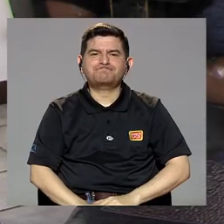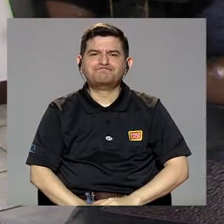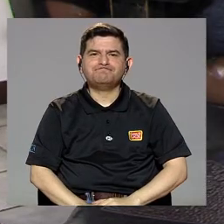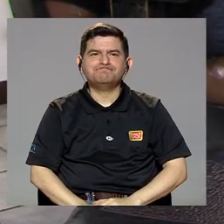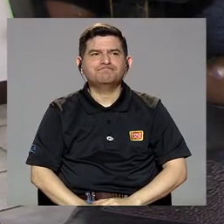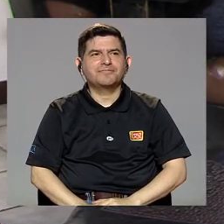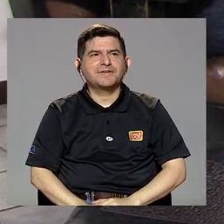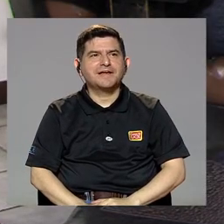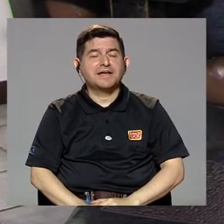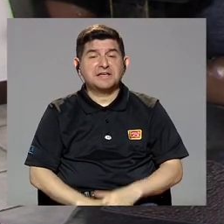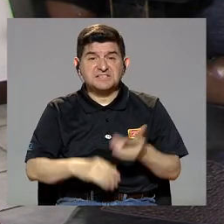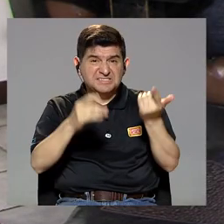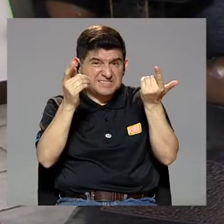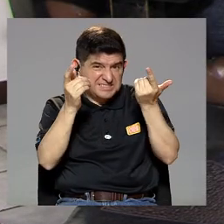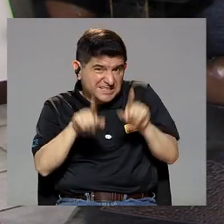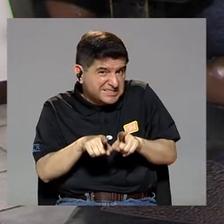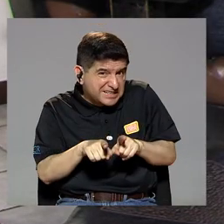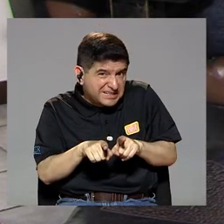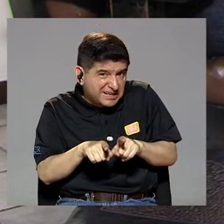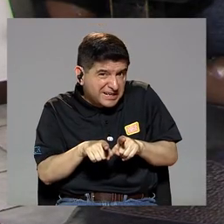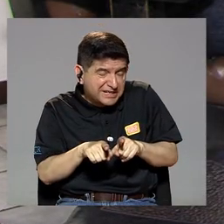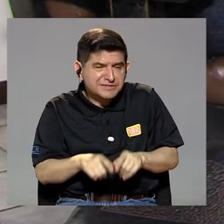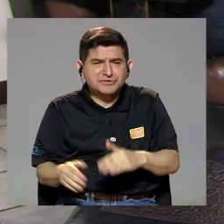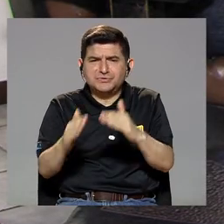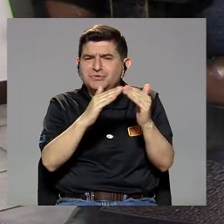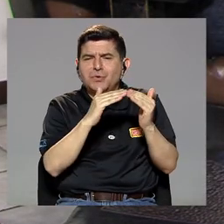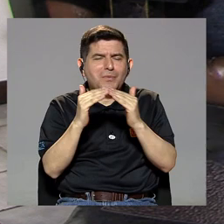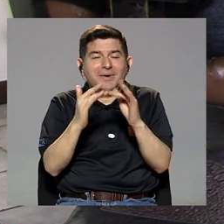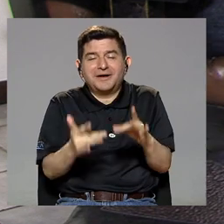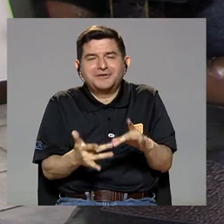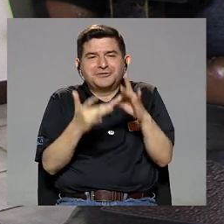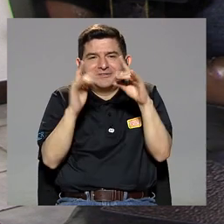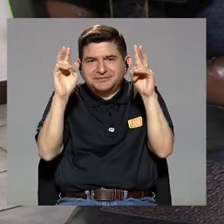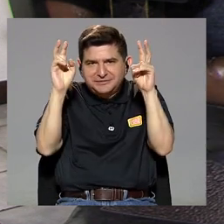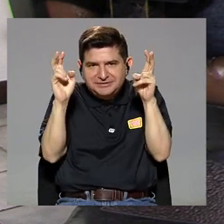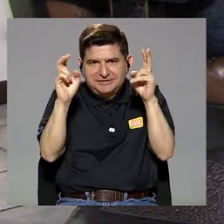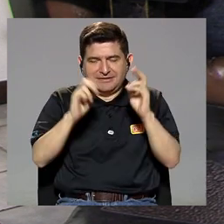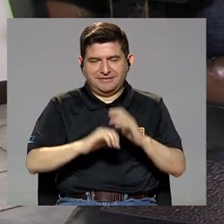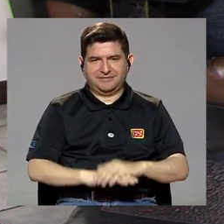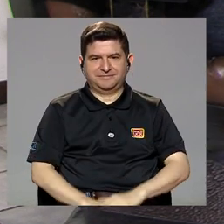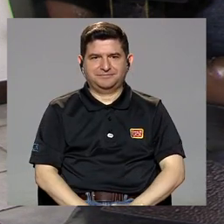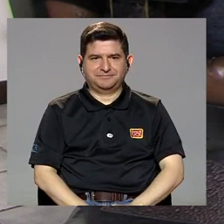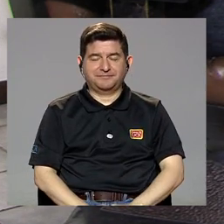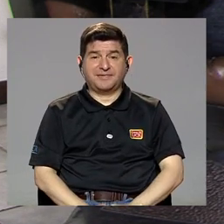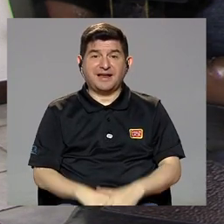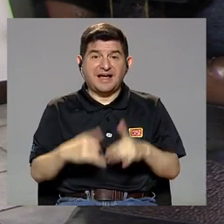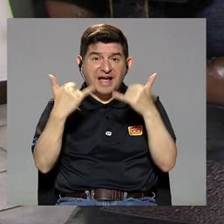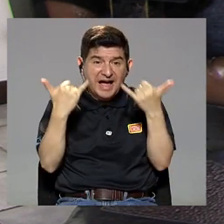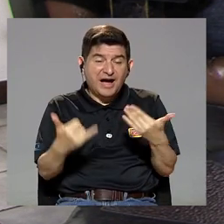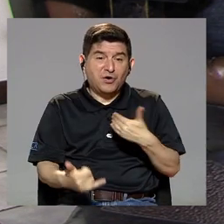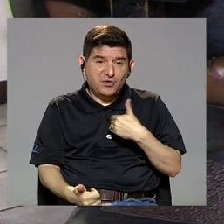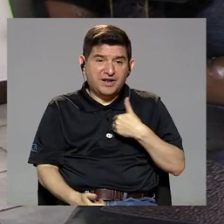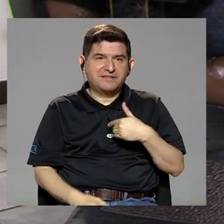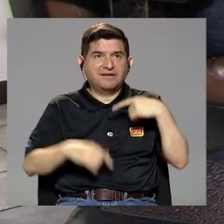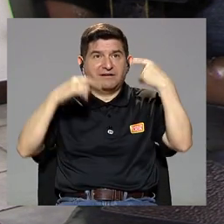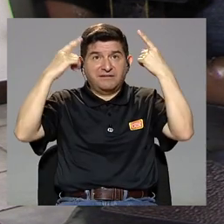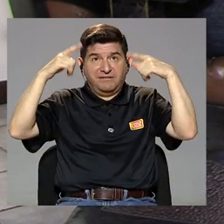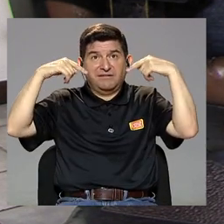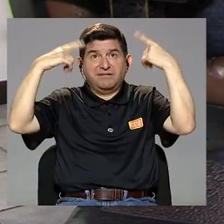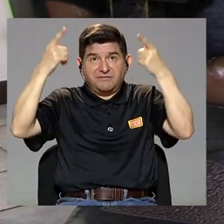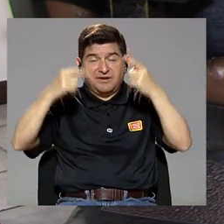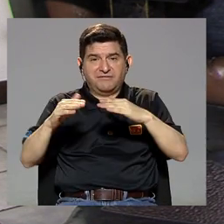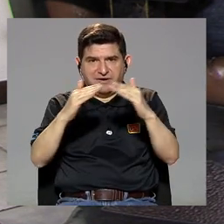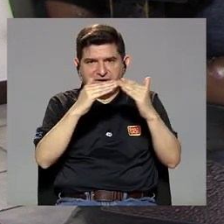7 el caso es que era un barrio muy especial ahora tiene cierta fama alguna